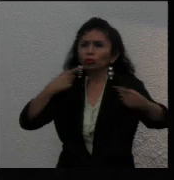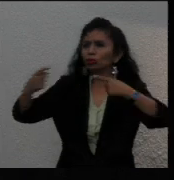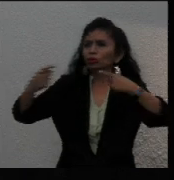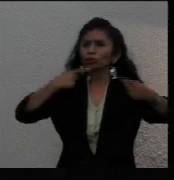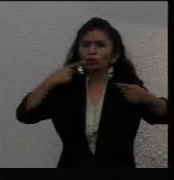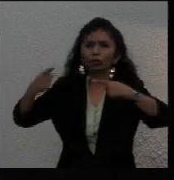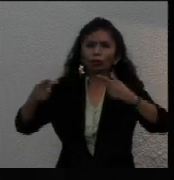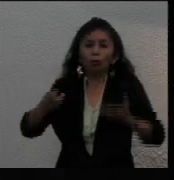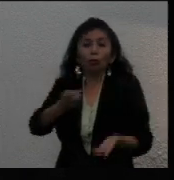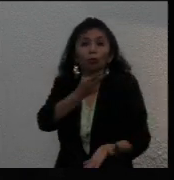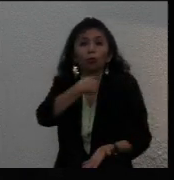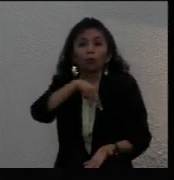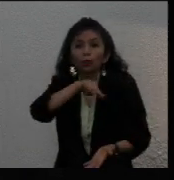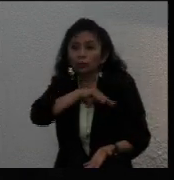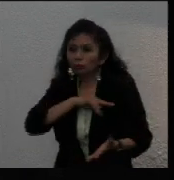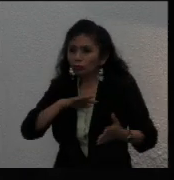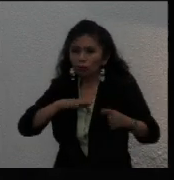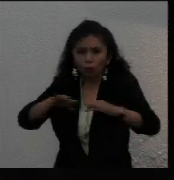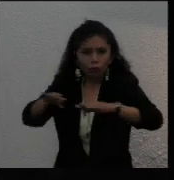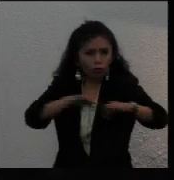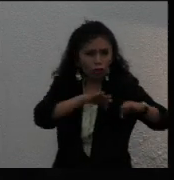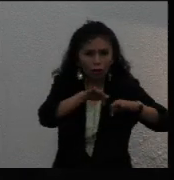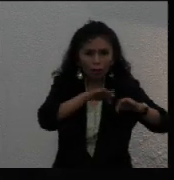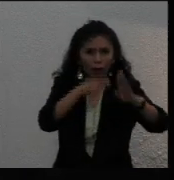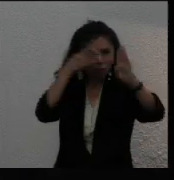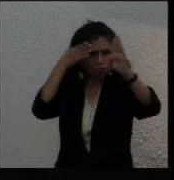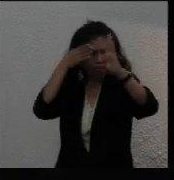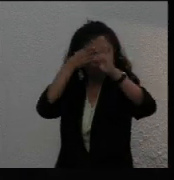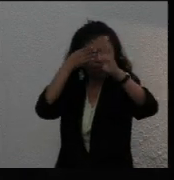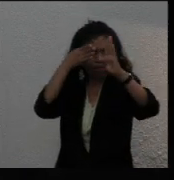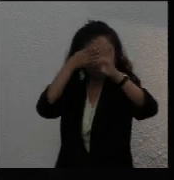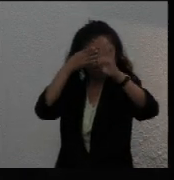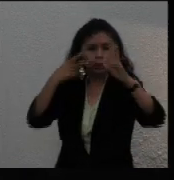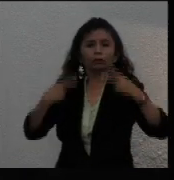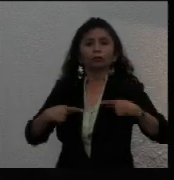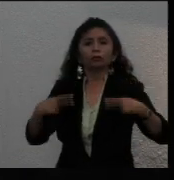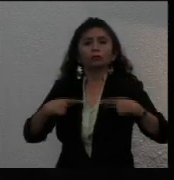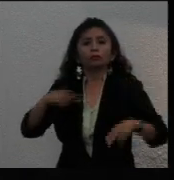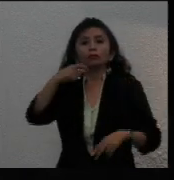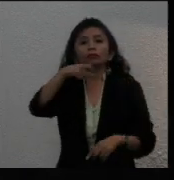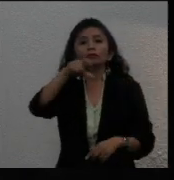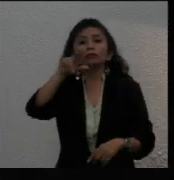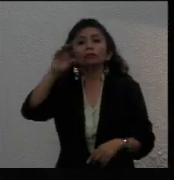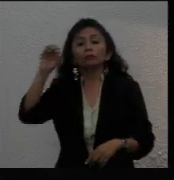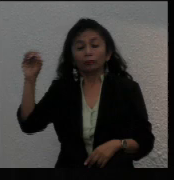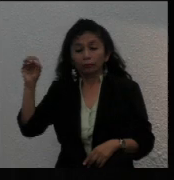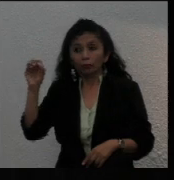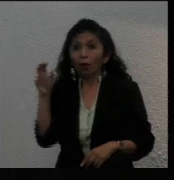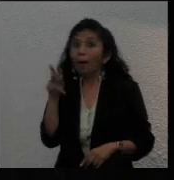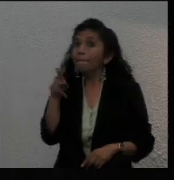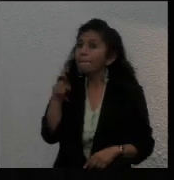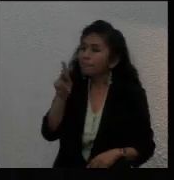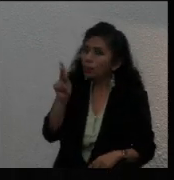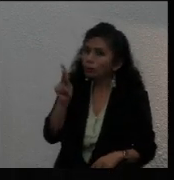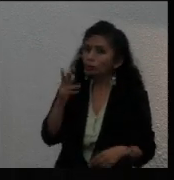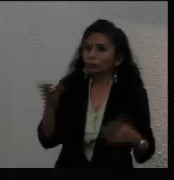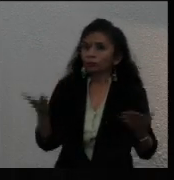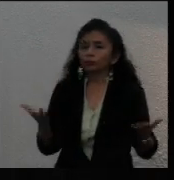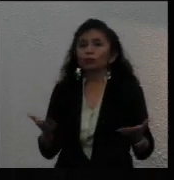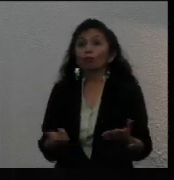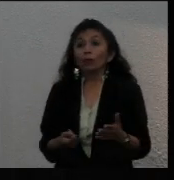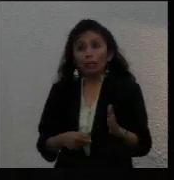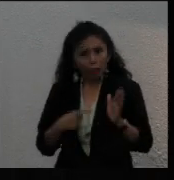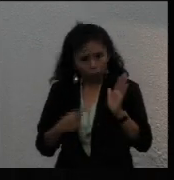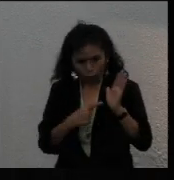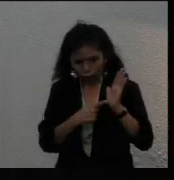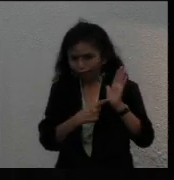nuestra obligación trabajar para en pro del bienestar de los quintanarroenses. Sin embargo, también